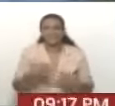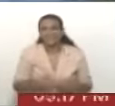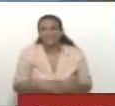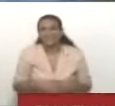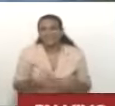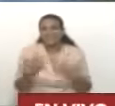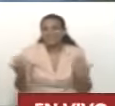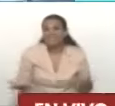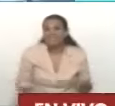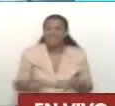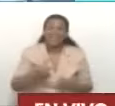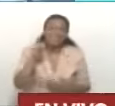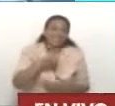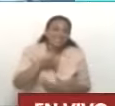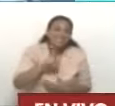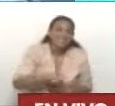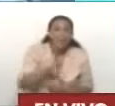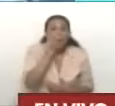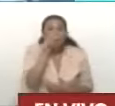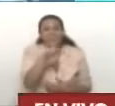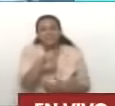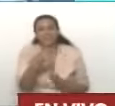Entonces necesitamos